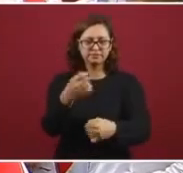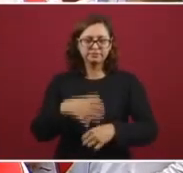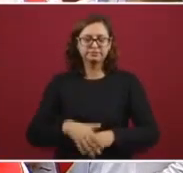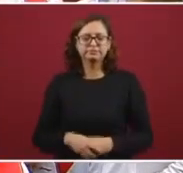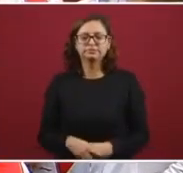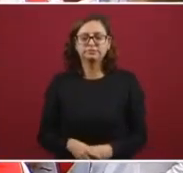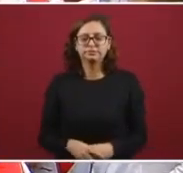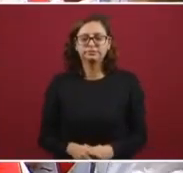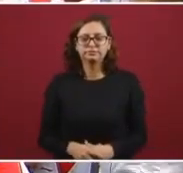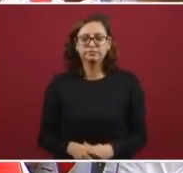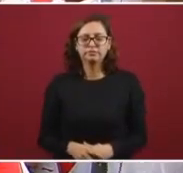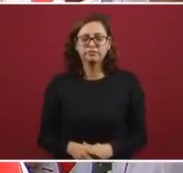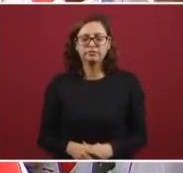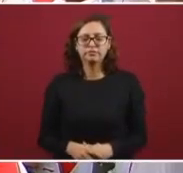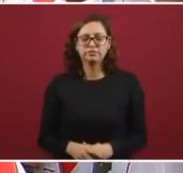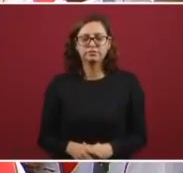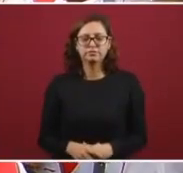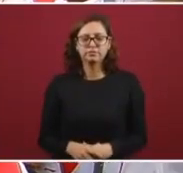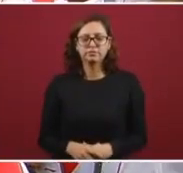que simboliza